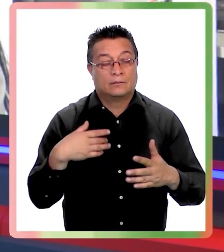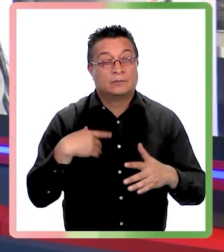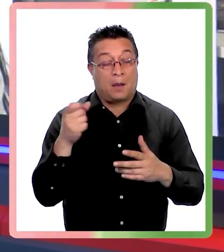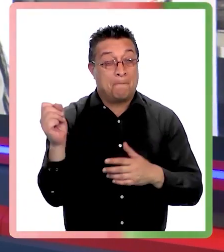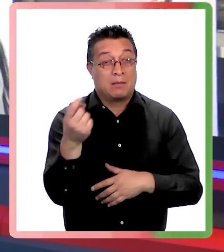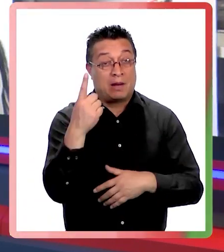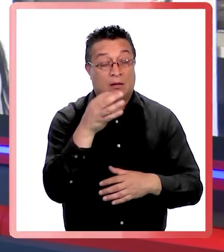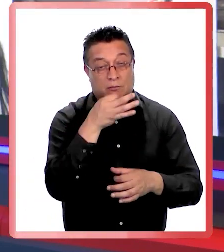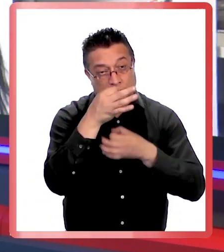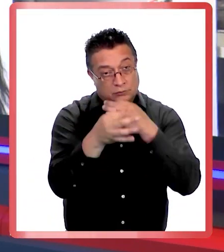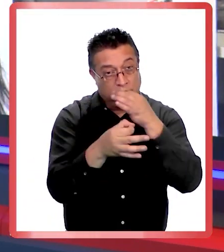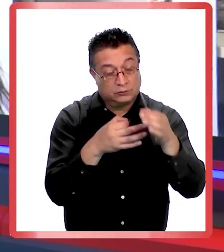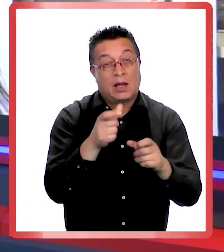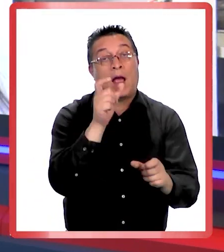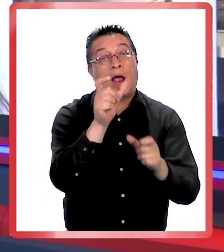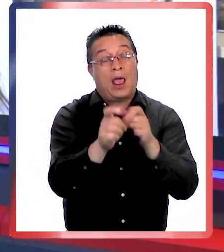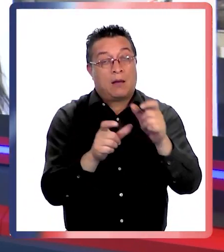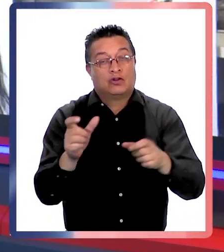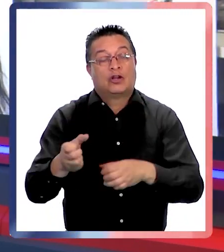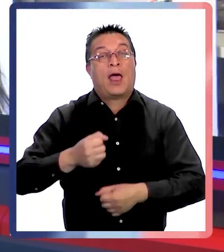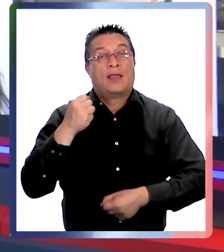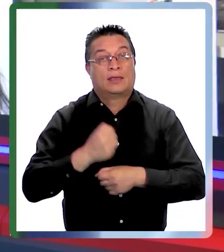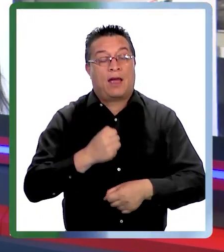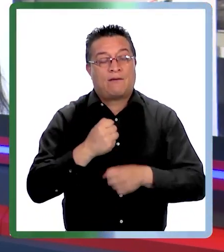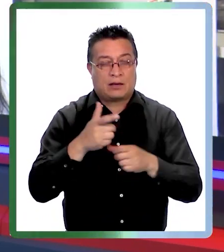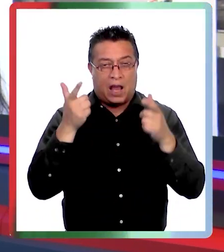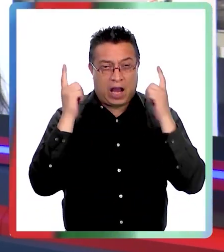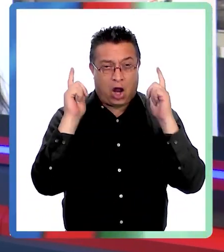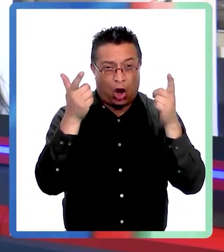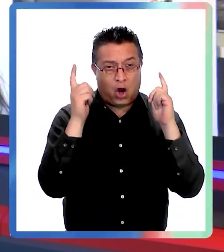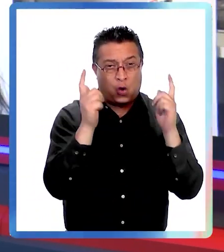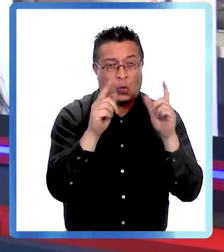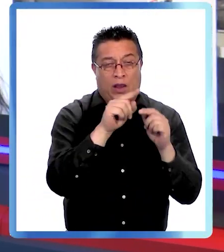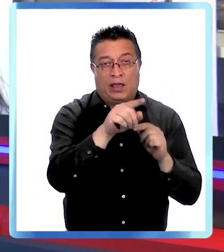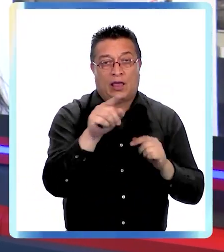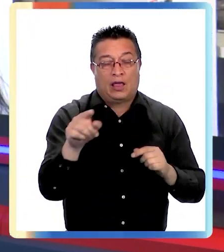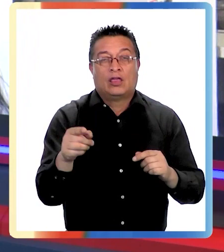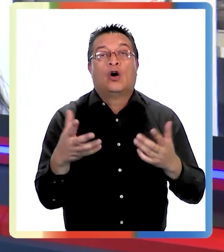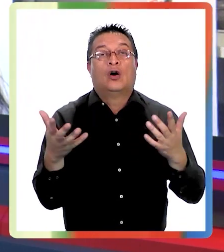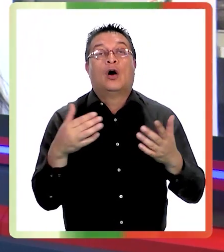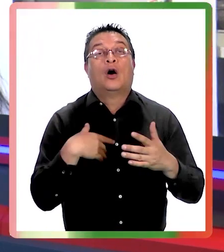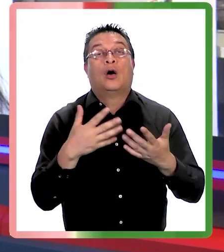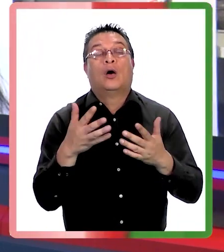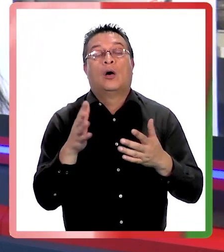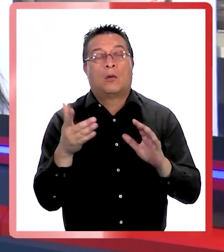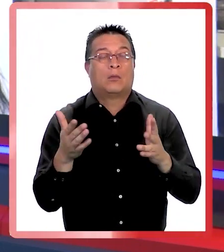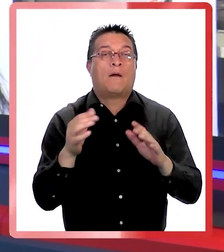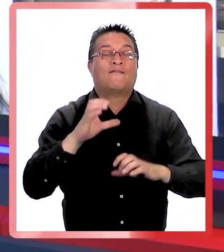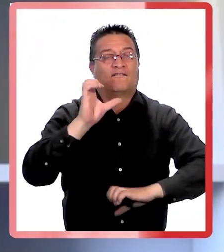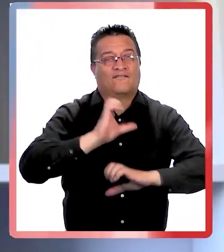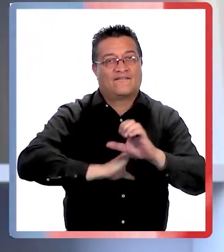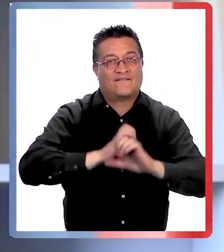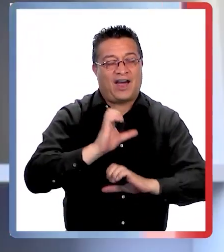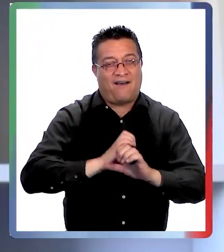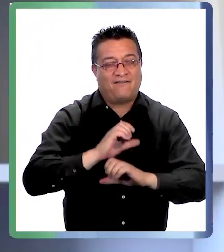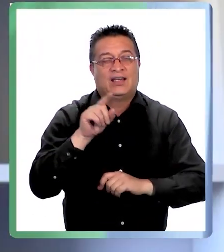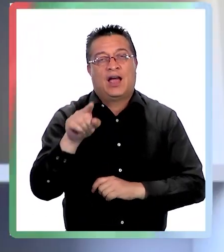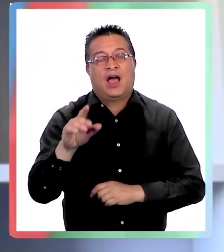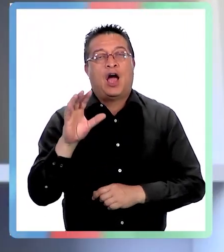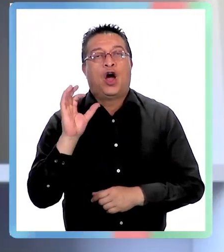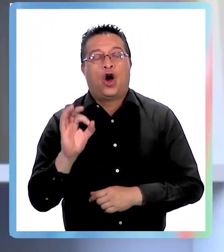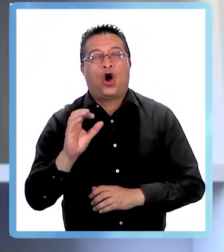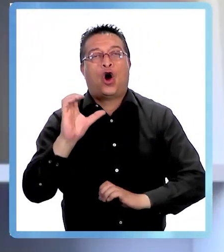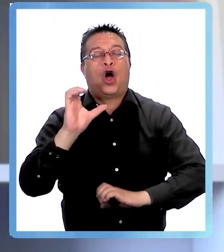En el fondo, la primera recomendación es a la gente que trabaje con ruido, ya sea, como te decía, en fábricas o